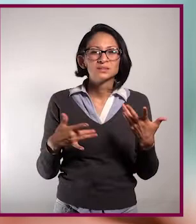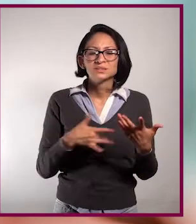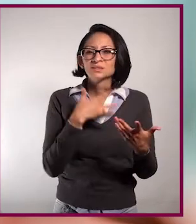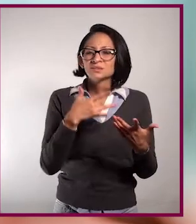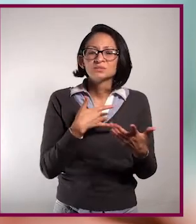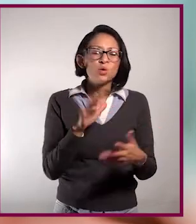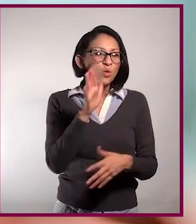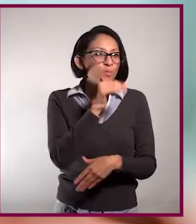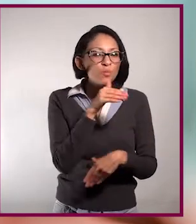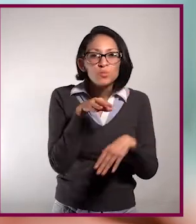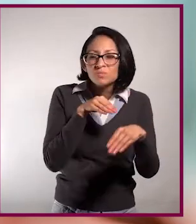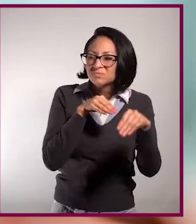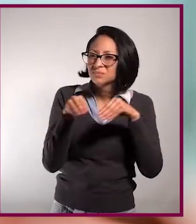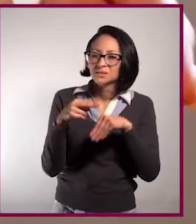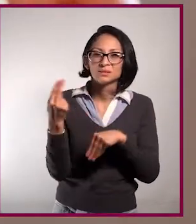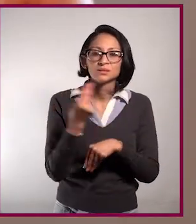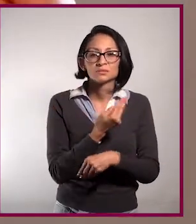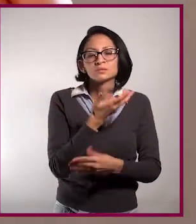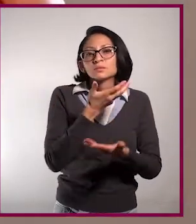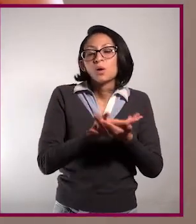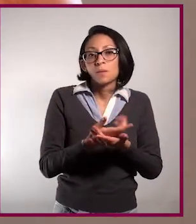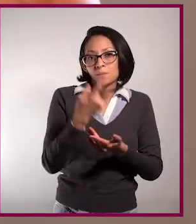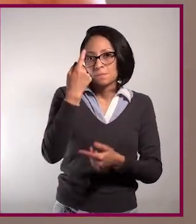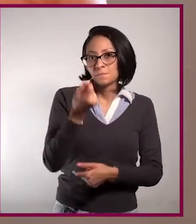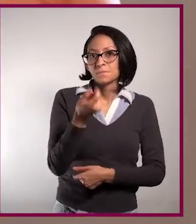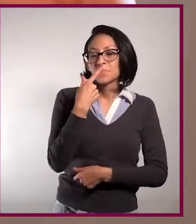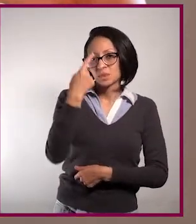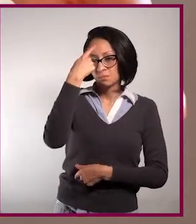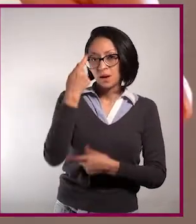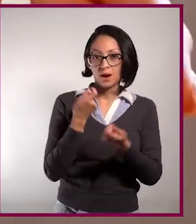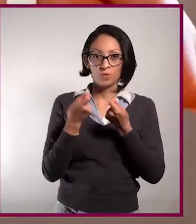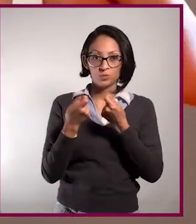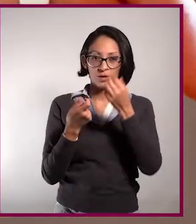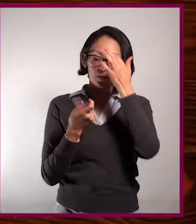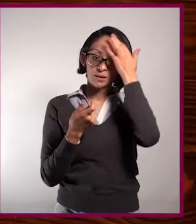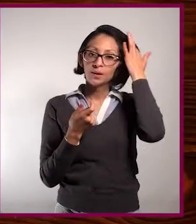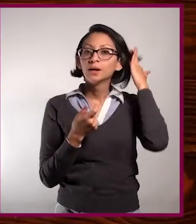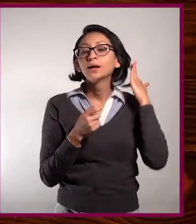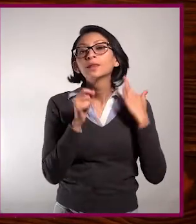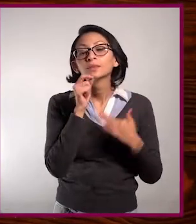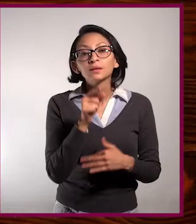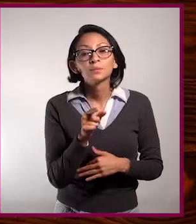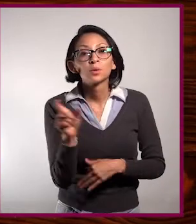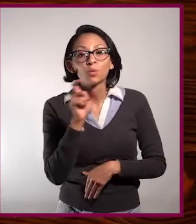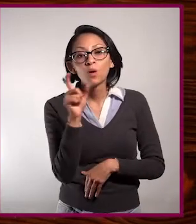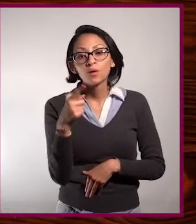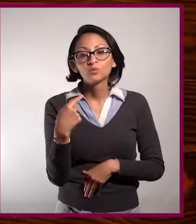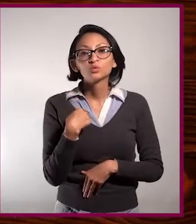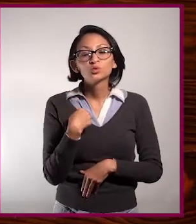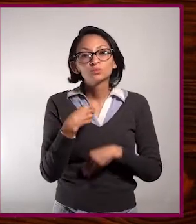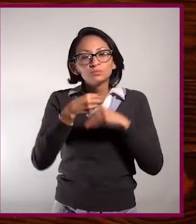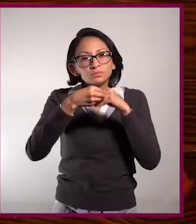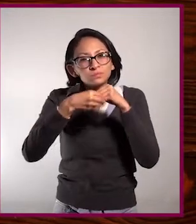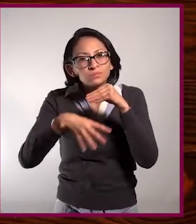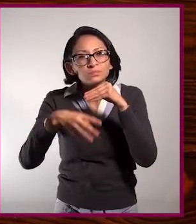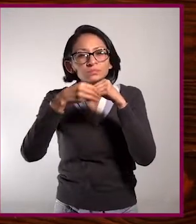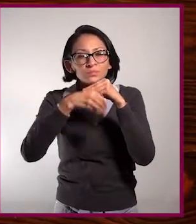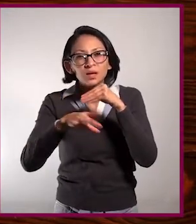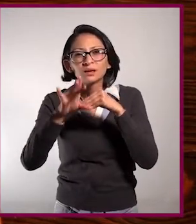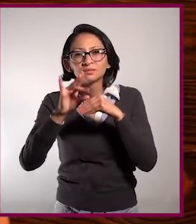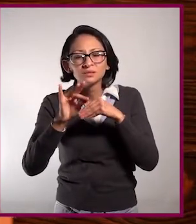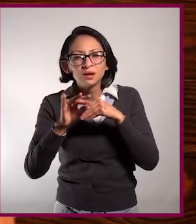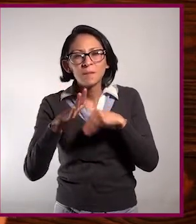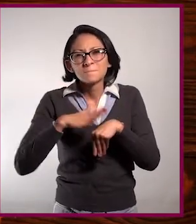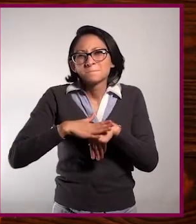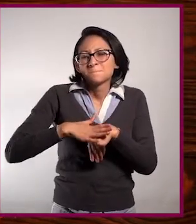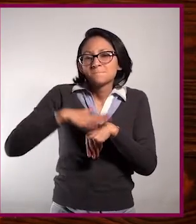de que incluso se vuelva incapacitante o necesites medicina fuerte para controlarlos. Si en un ciclo dado el flujo es mucho más